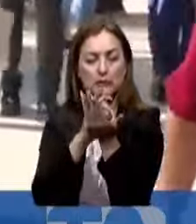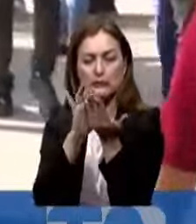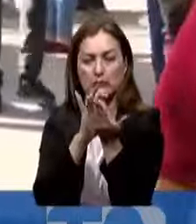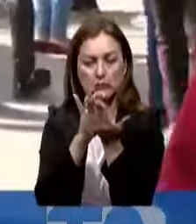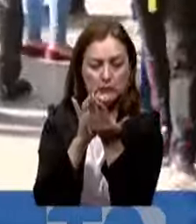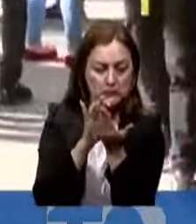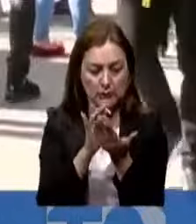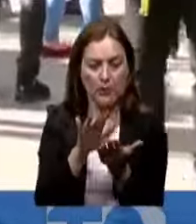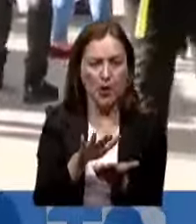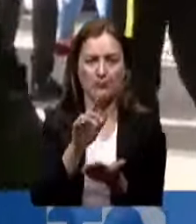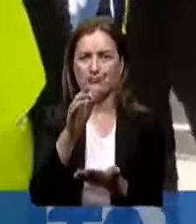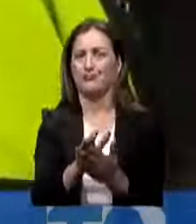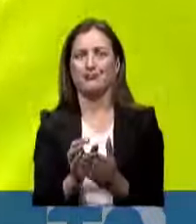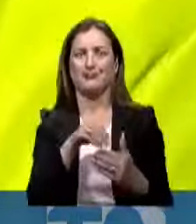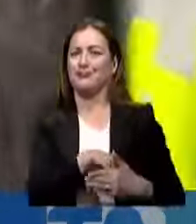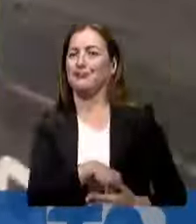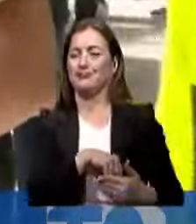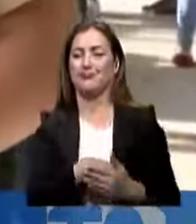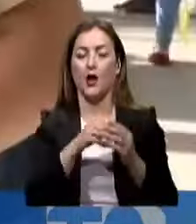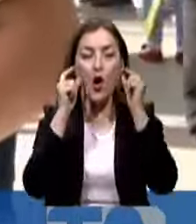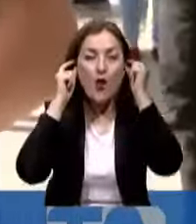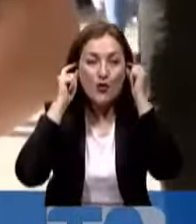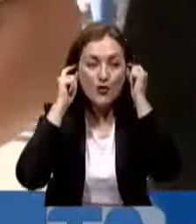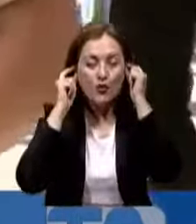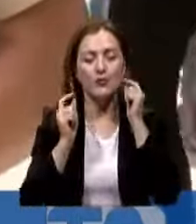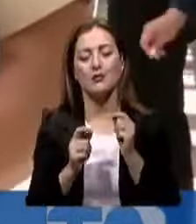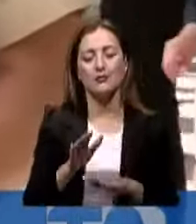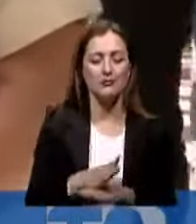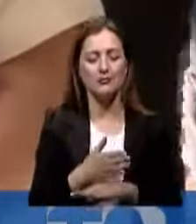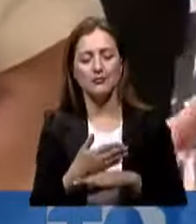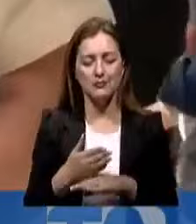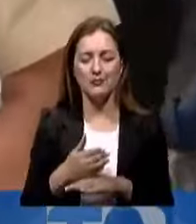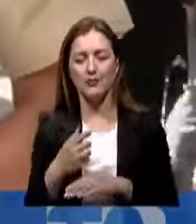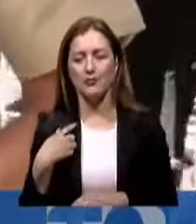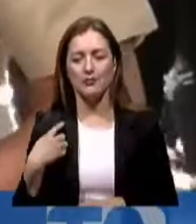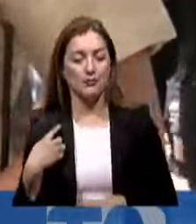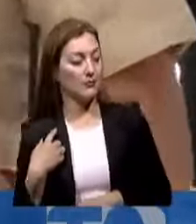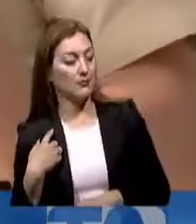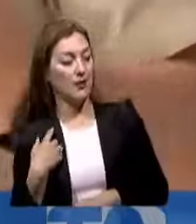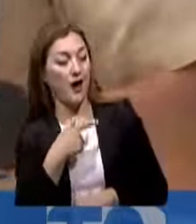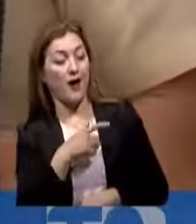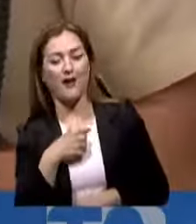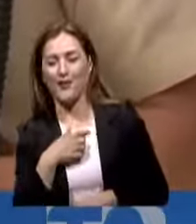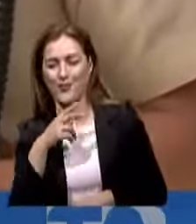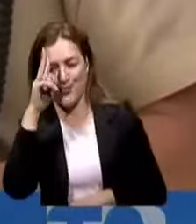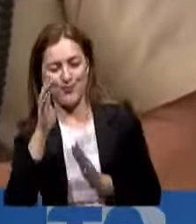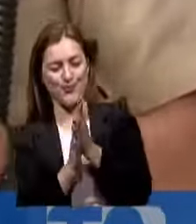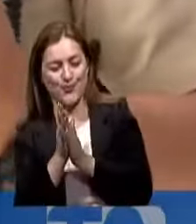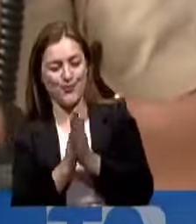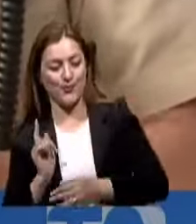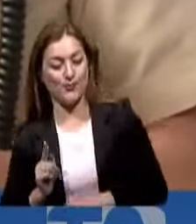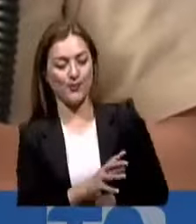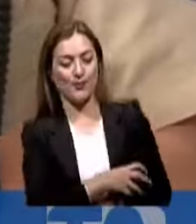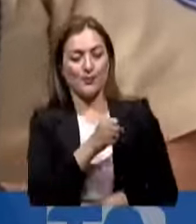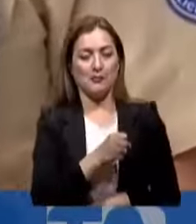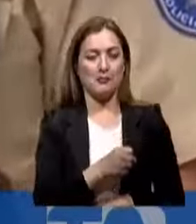uso de celulares, evitar usar audífonos porque eso le distrae a la persona y puede ser víctima de la delincuencia. Igual forma, ubicarse